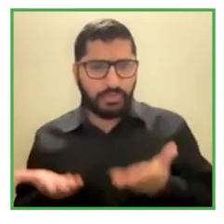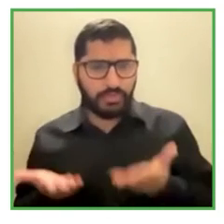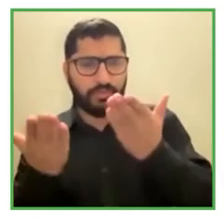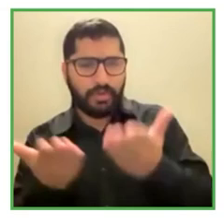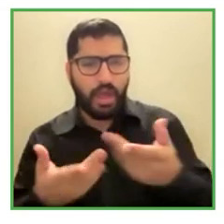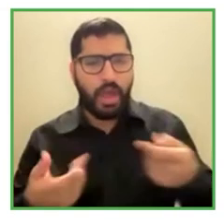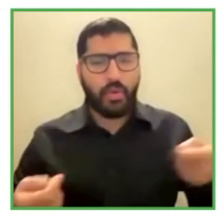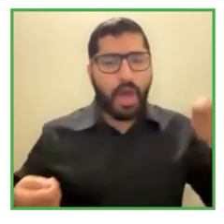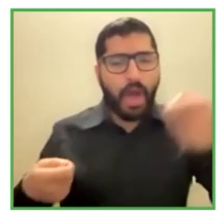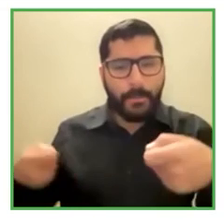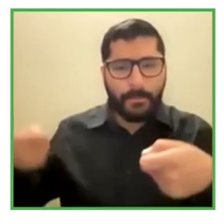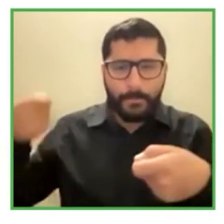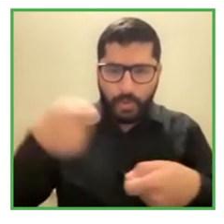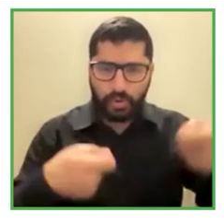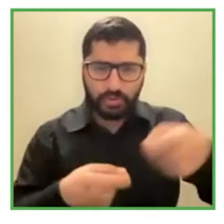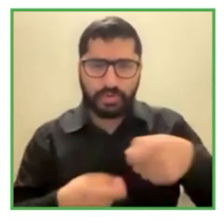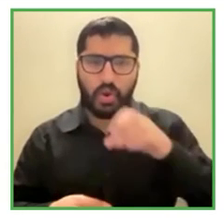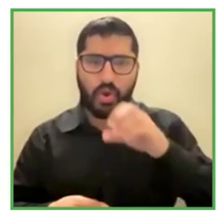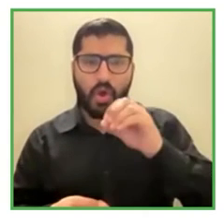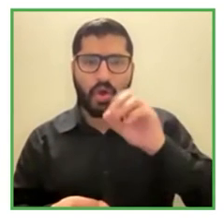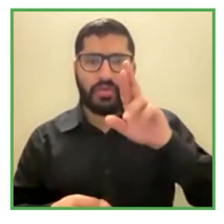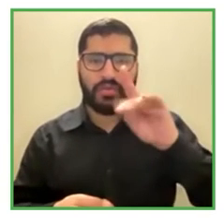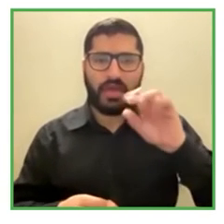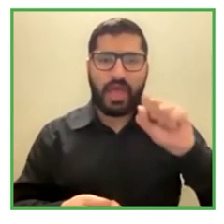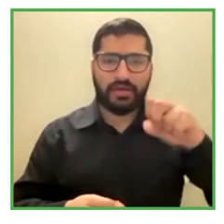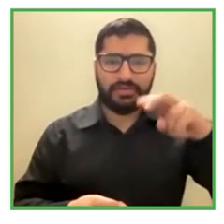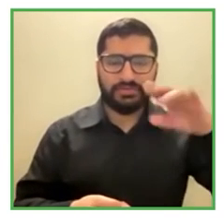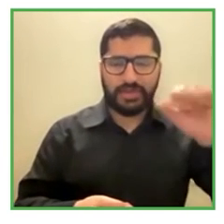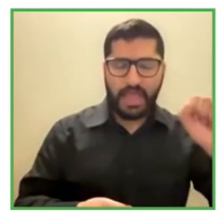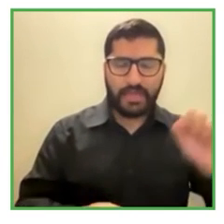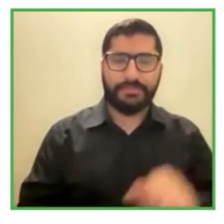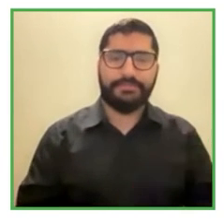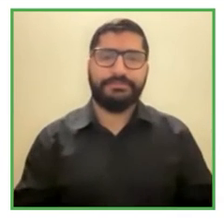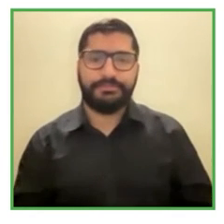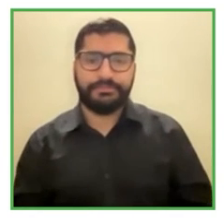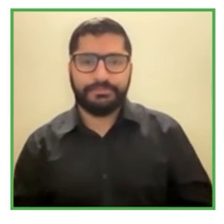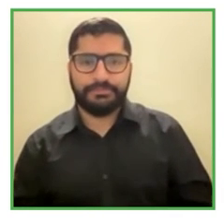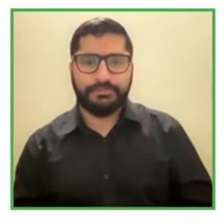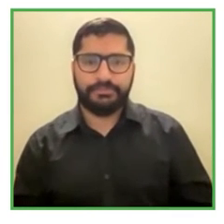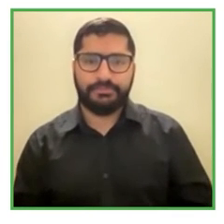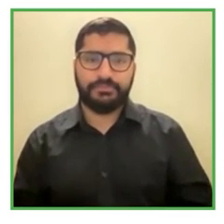Jordania y después del COVID